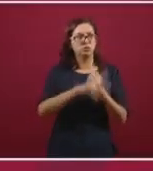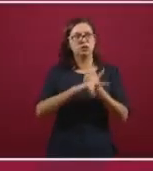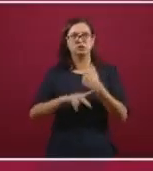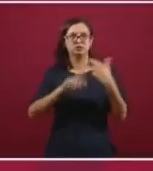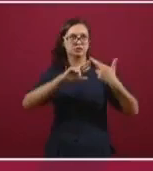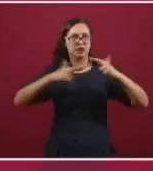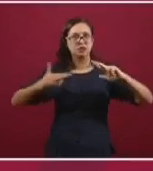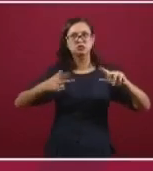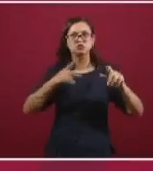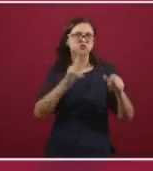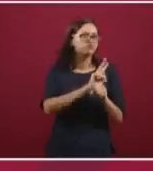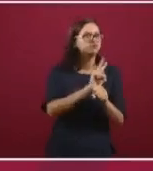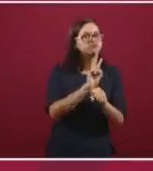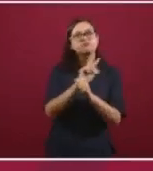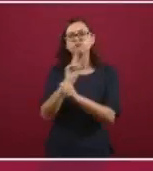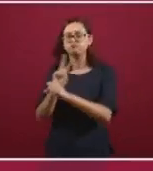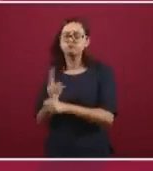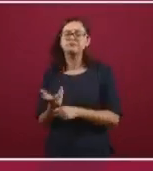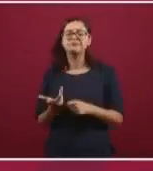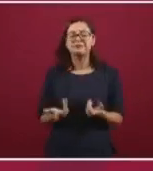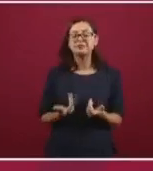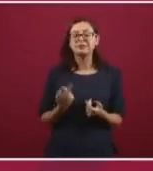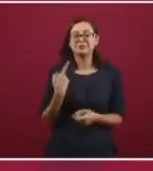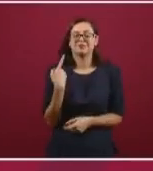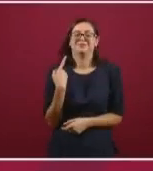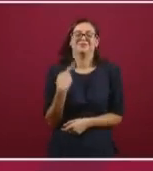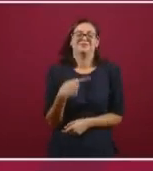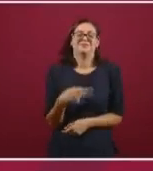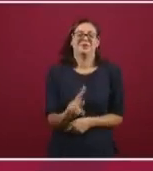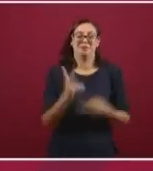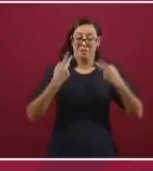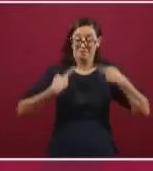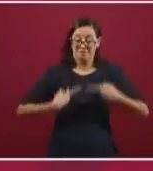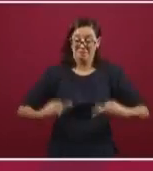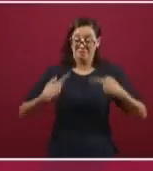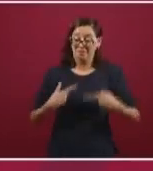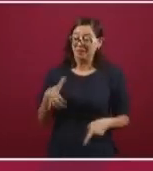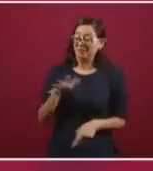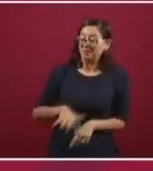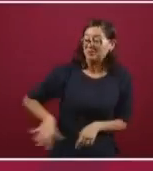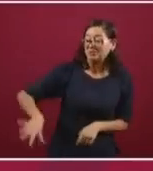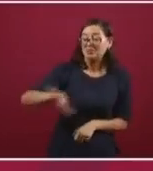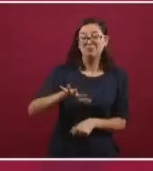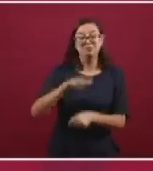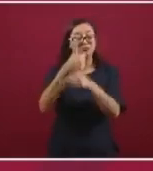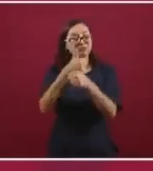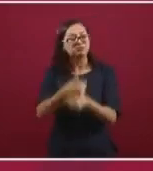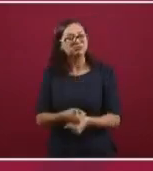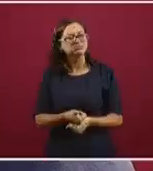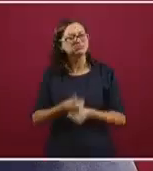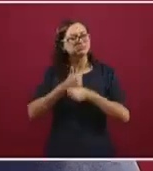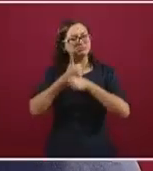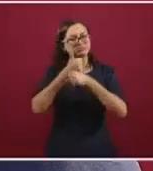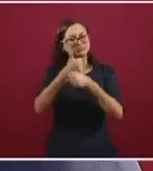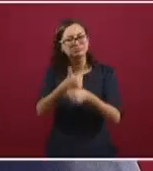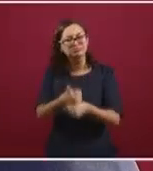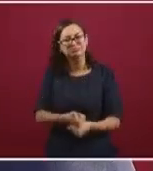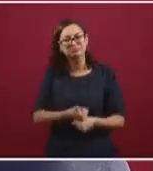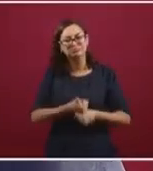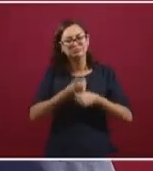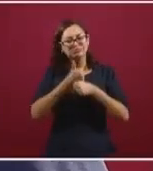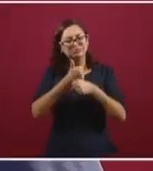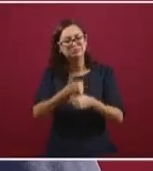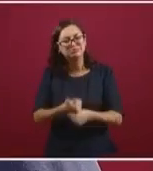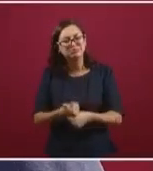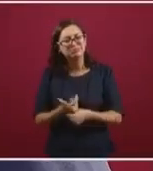pero lo que hemos padecido los mexicanos en los últimos tiempos ha sido